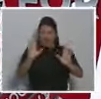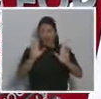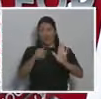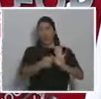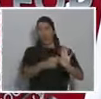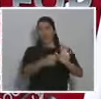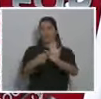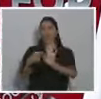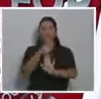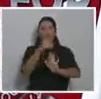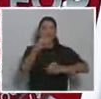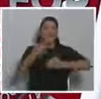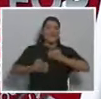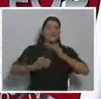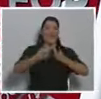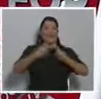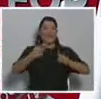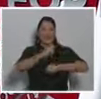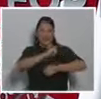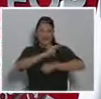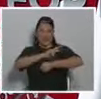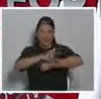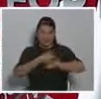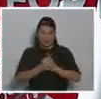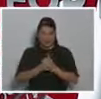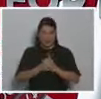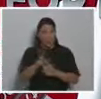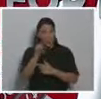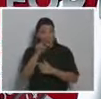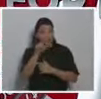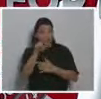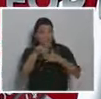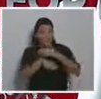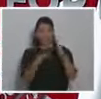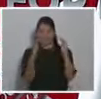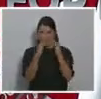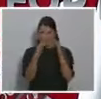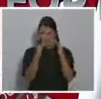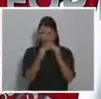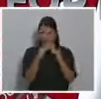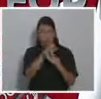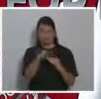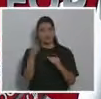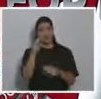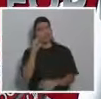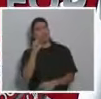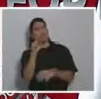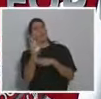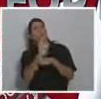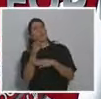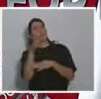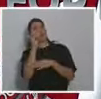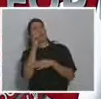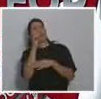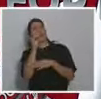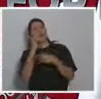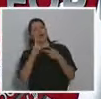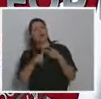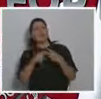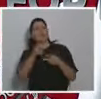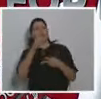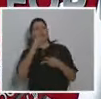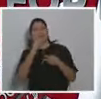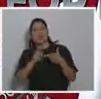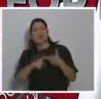llevándoles a ustedes las emociones desde la Junta de Protección Social. Usted ahí en casita, tomándose un cafecito, un fresquito, un agua dulce, comiéndose un